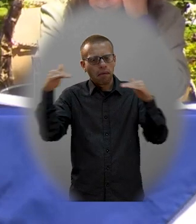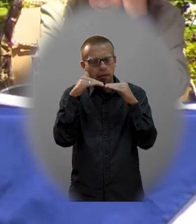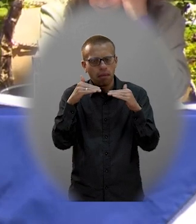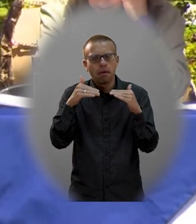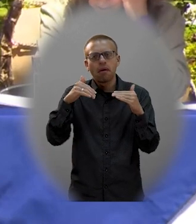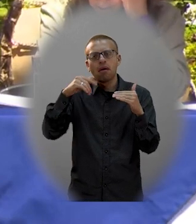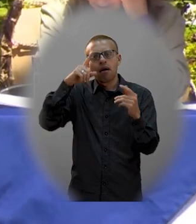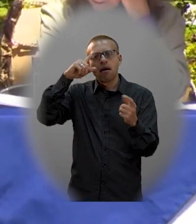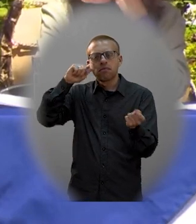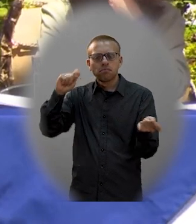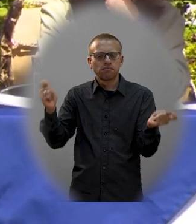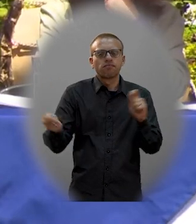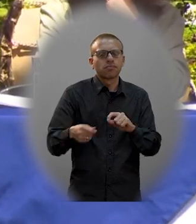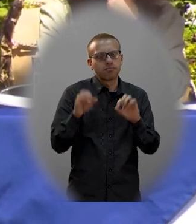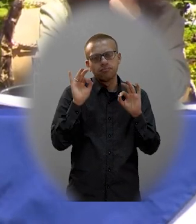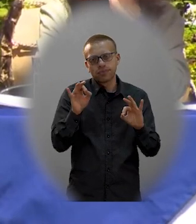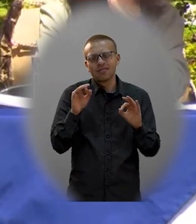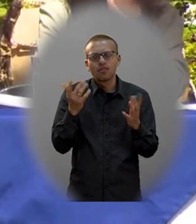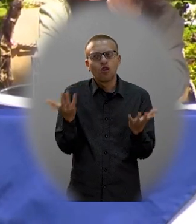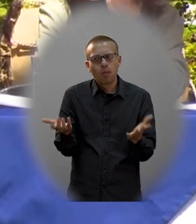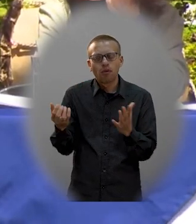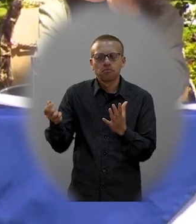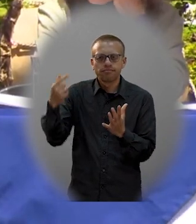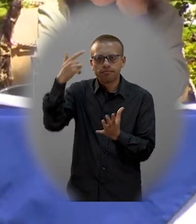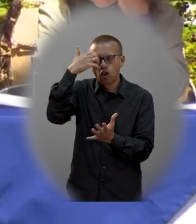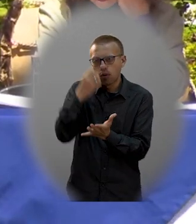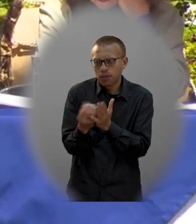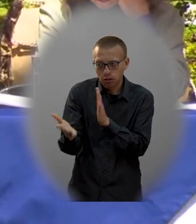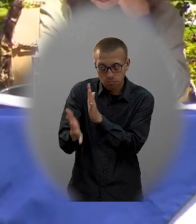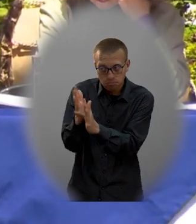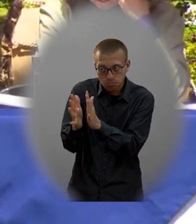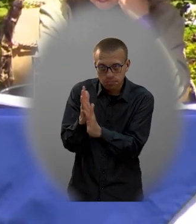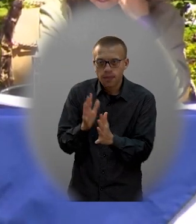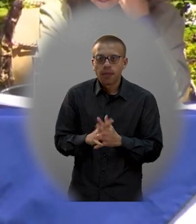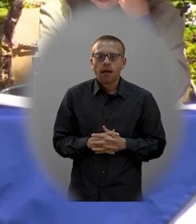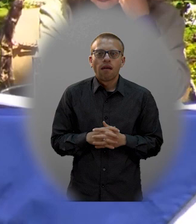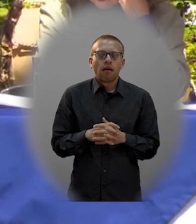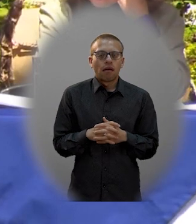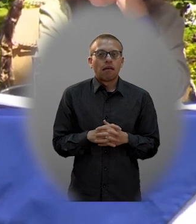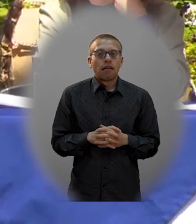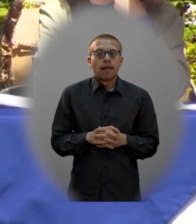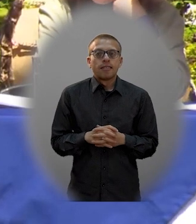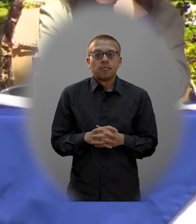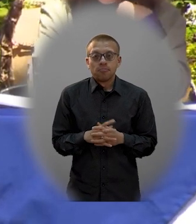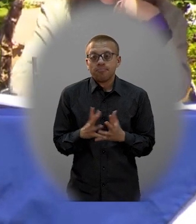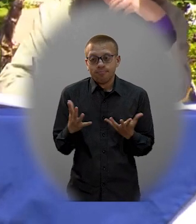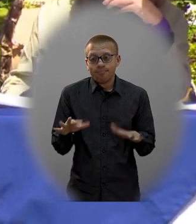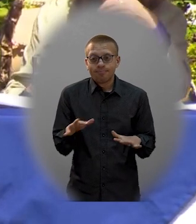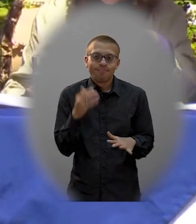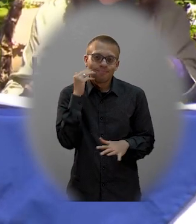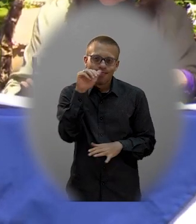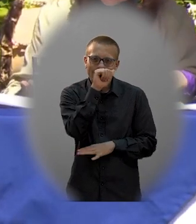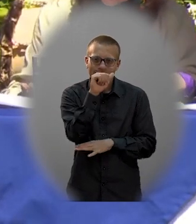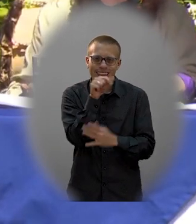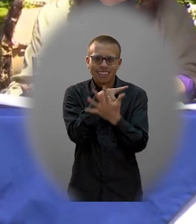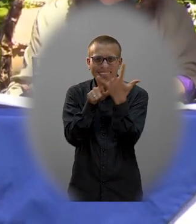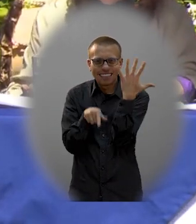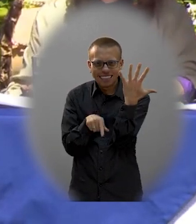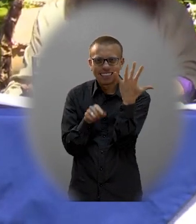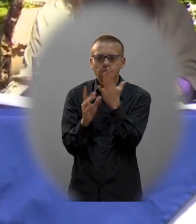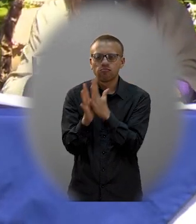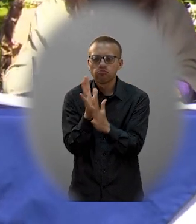y el cuidado de la vida de todos y todas sus integrantes? Ya hemos venido planteando, nuestras panelistas han venido planteando